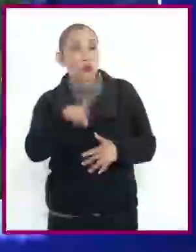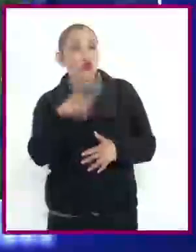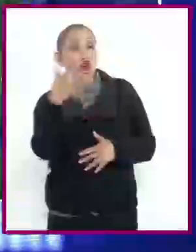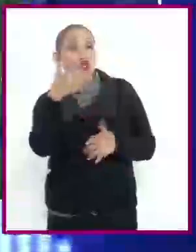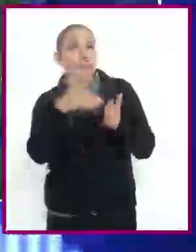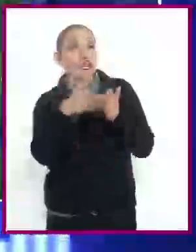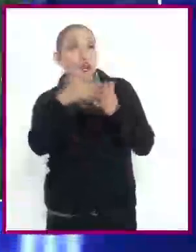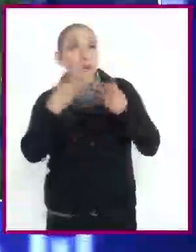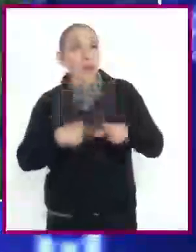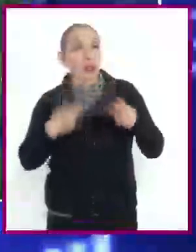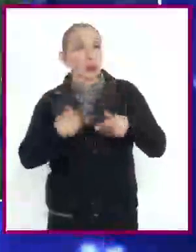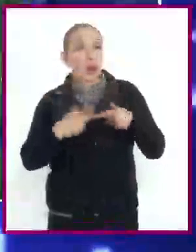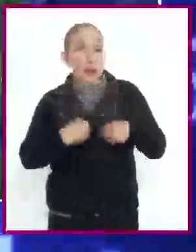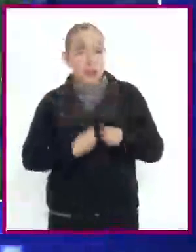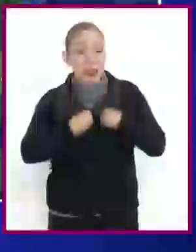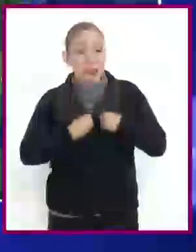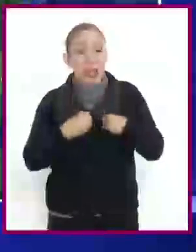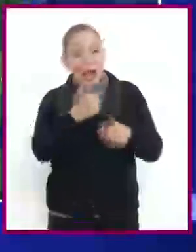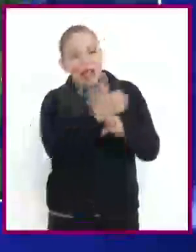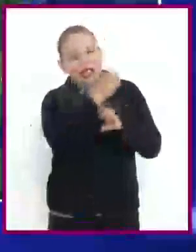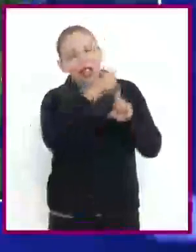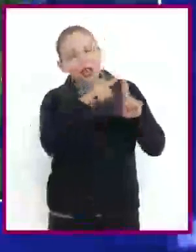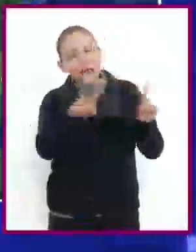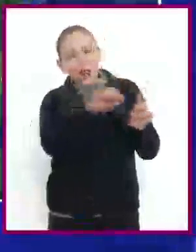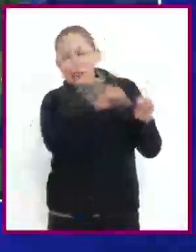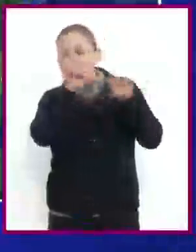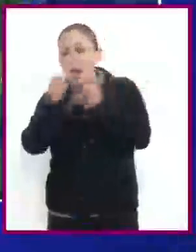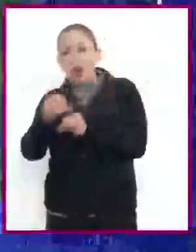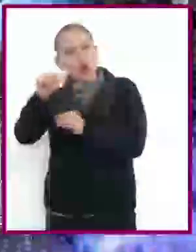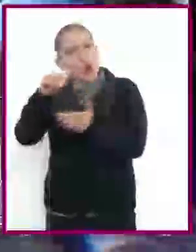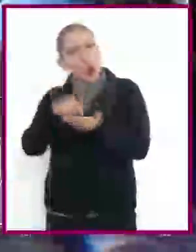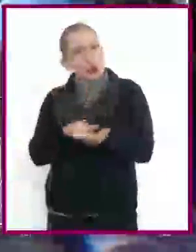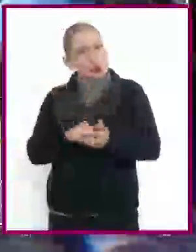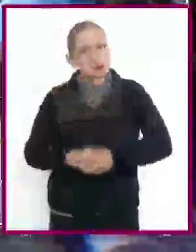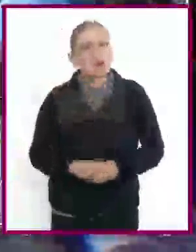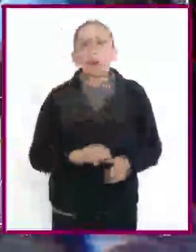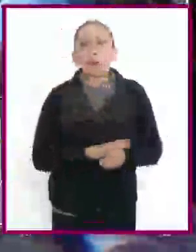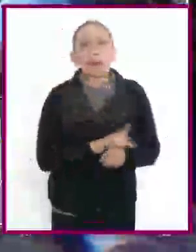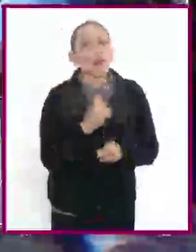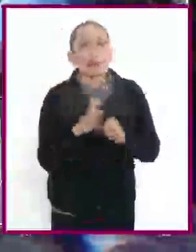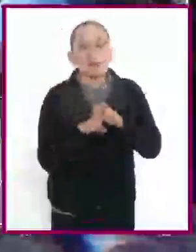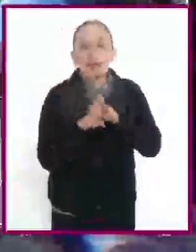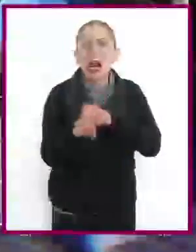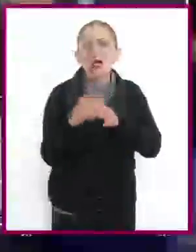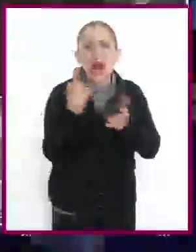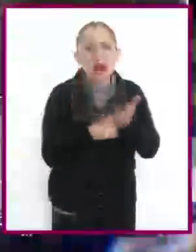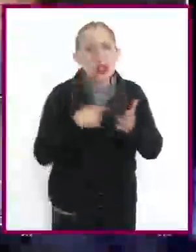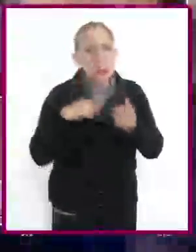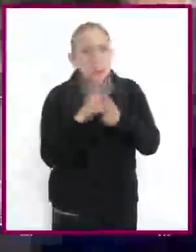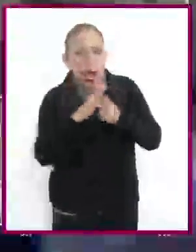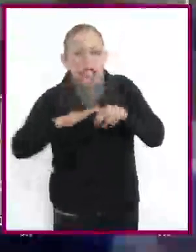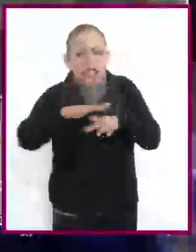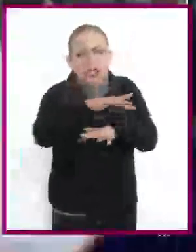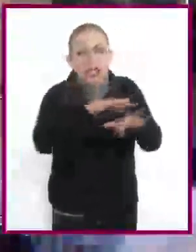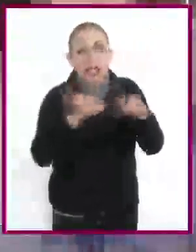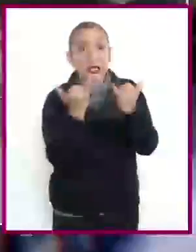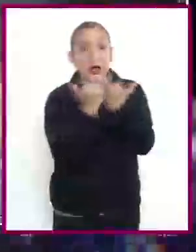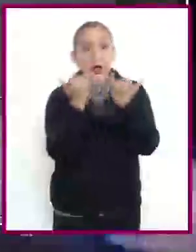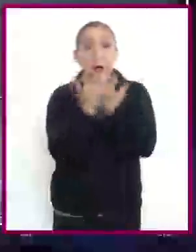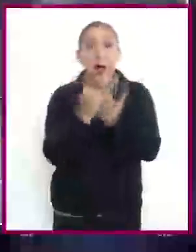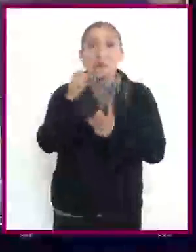La migración al interior de México es 6 veces mayor que la migración al exterior del país. De acuerdo con el Consejo Nacional de